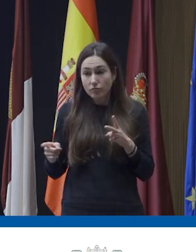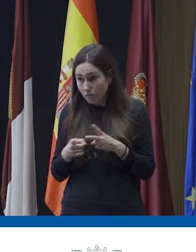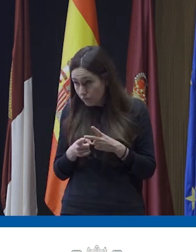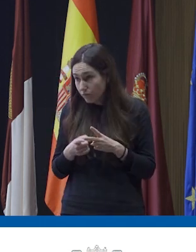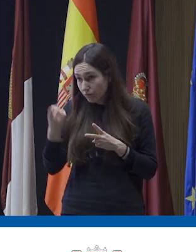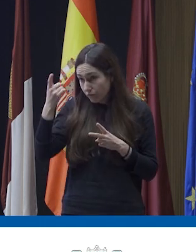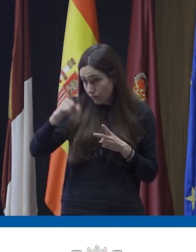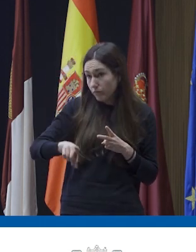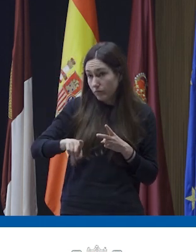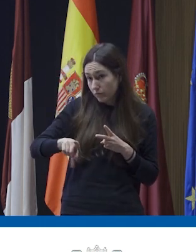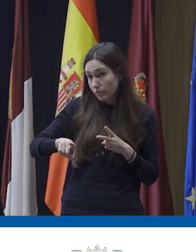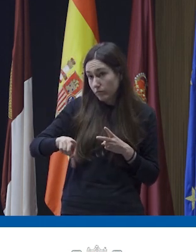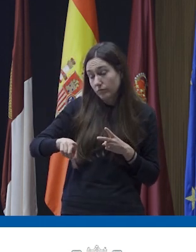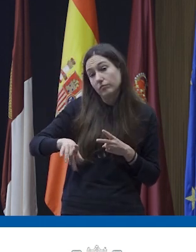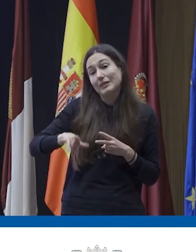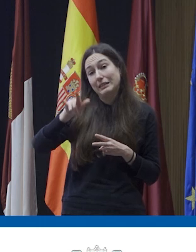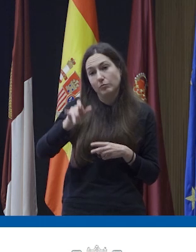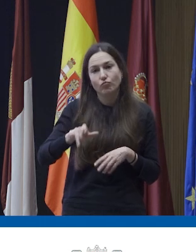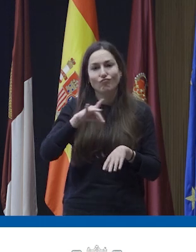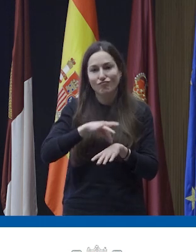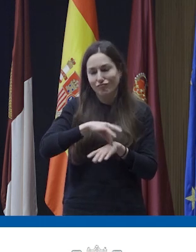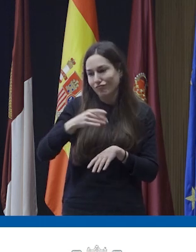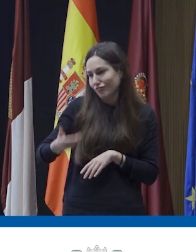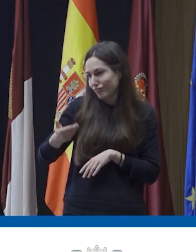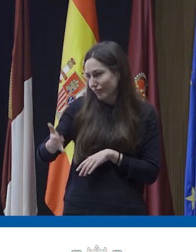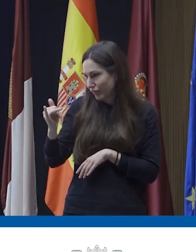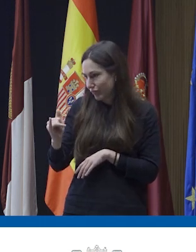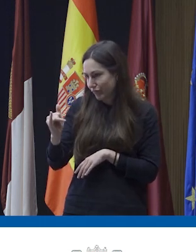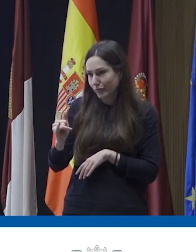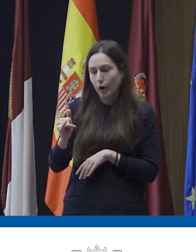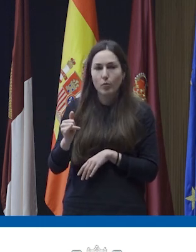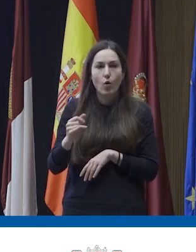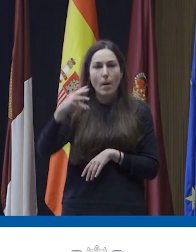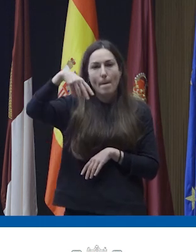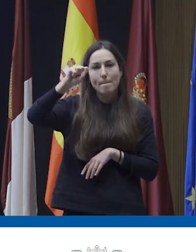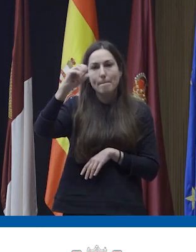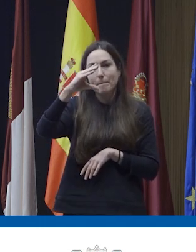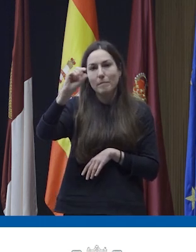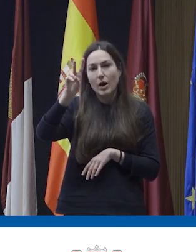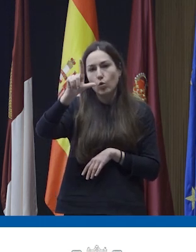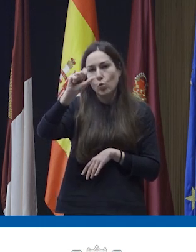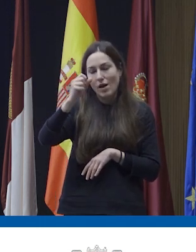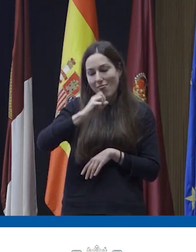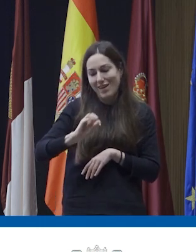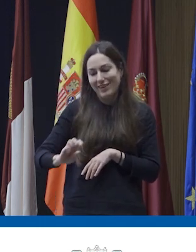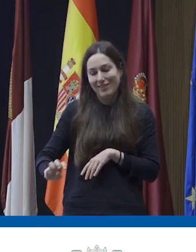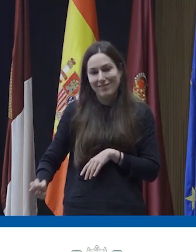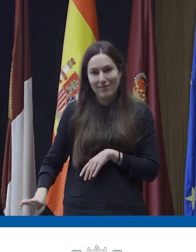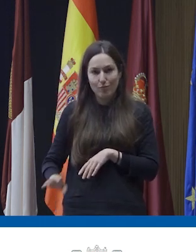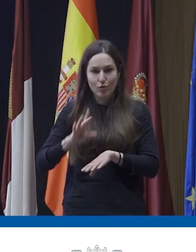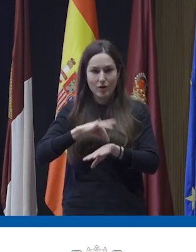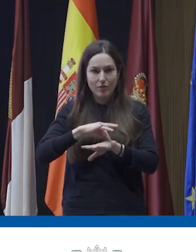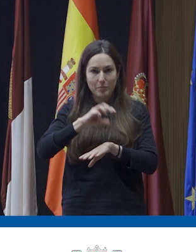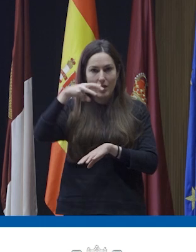también tenemos pacientes que tienen patologías importantes, como por ejemplo degeneraciones maculares. Yo tengo una degeneración macular y tengo una patología en la